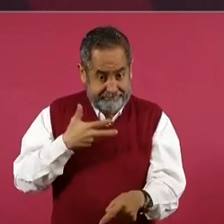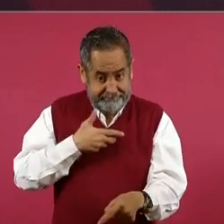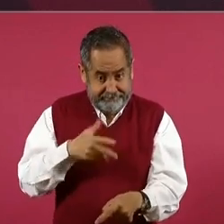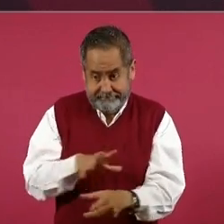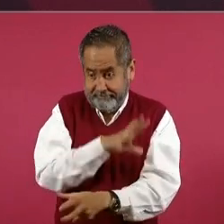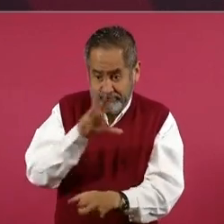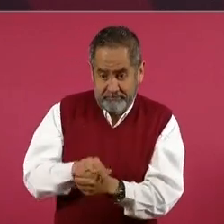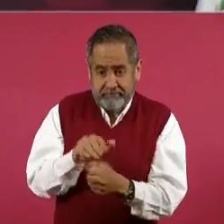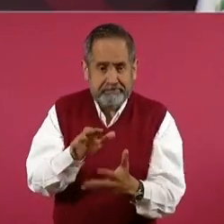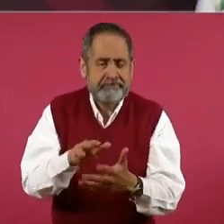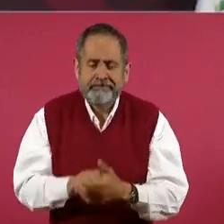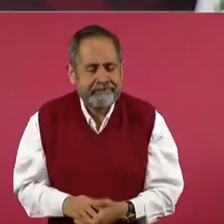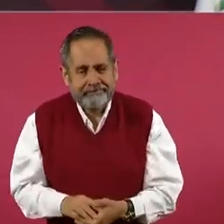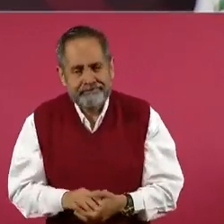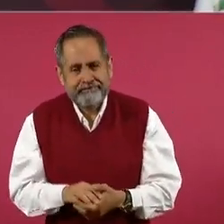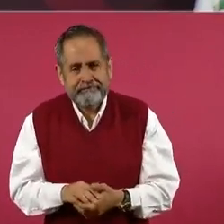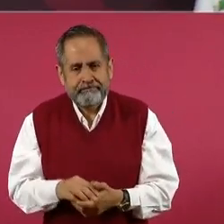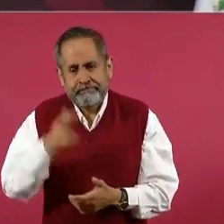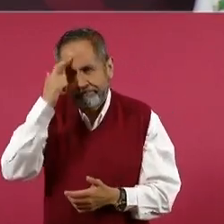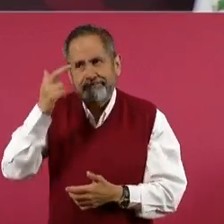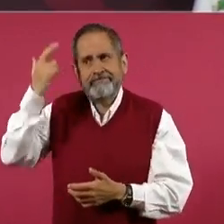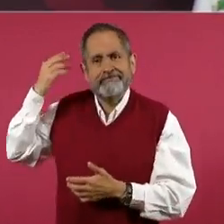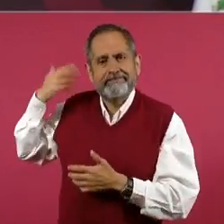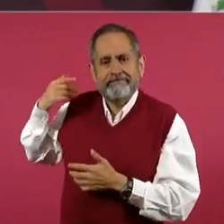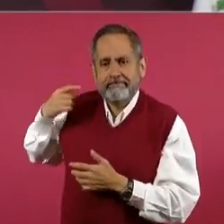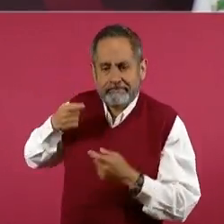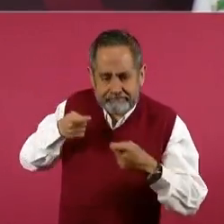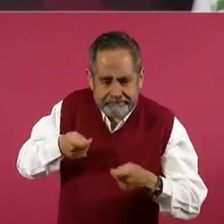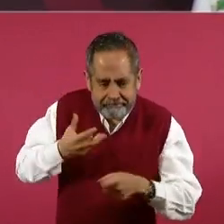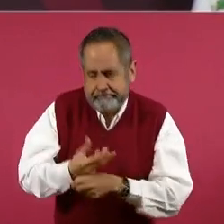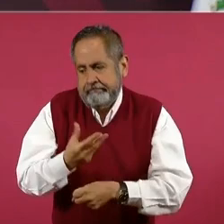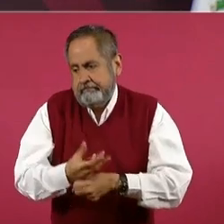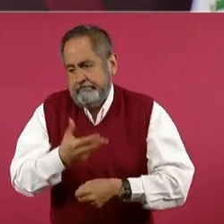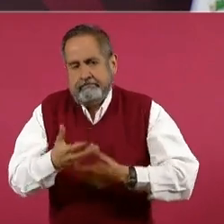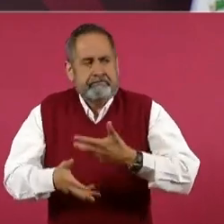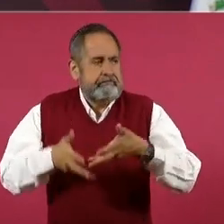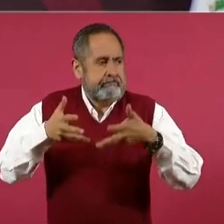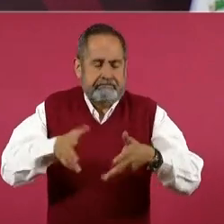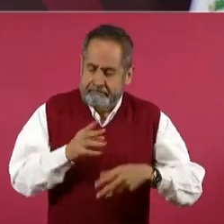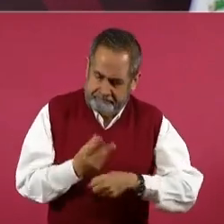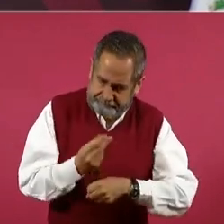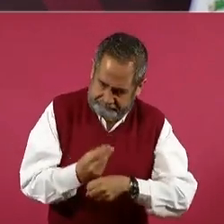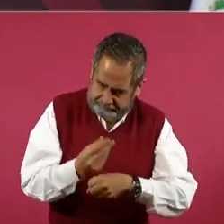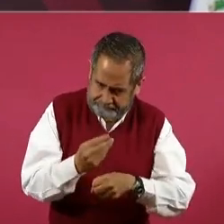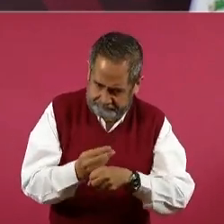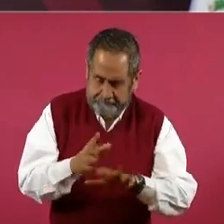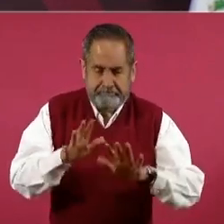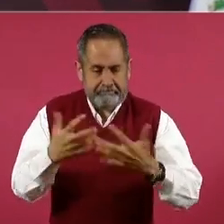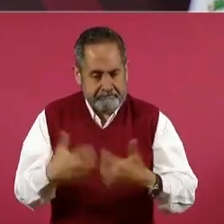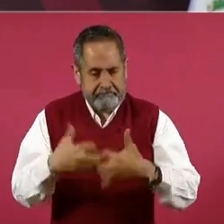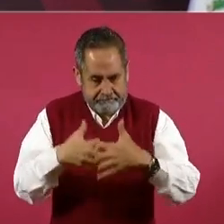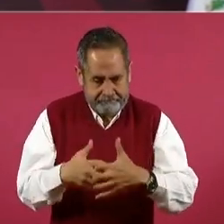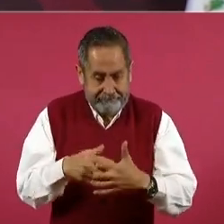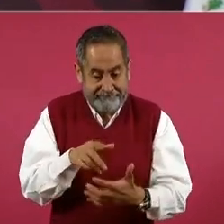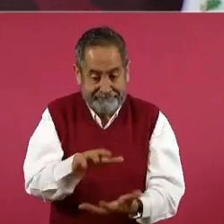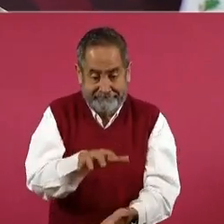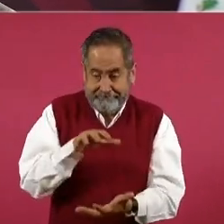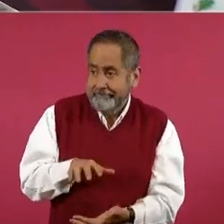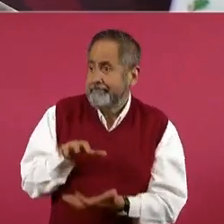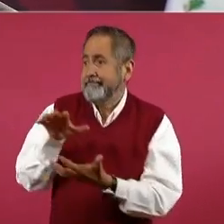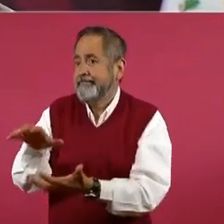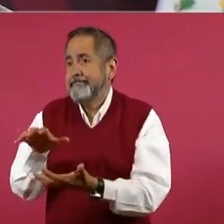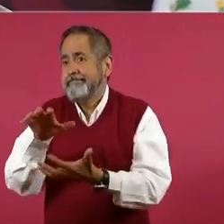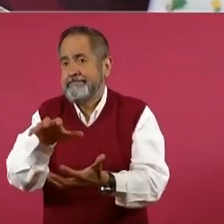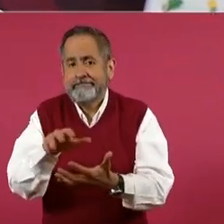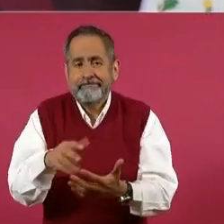se recibieron, que se heredaron y se estaban convirtiendo en chatarra, las rehabilitamos. De